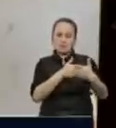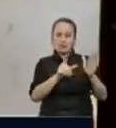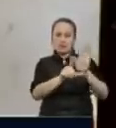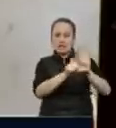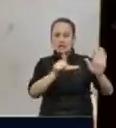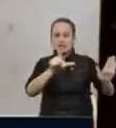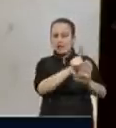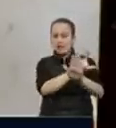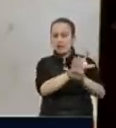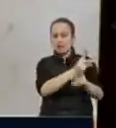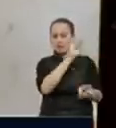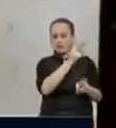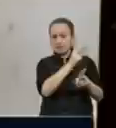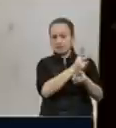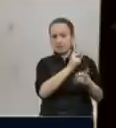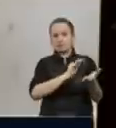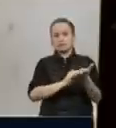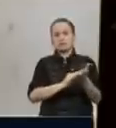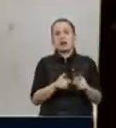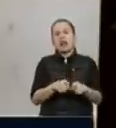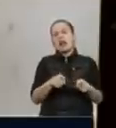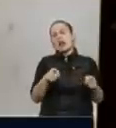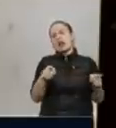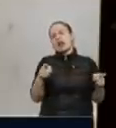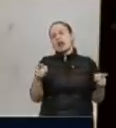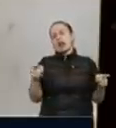criminal. Me haría muy largo ahora.